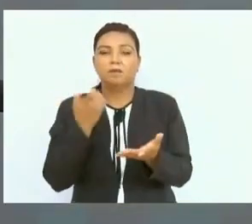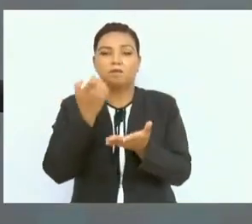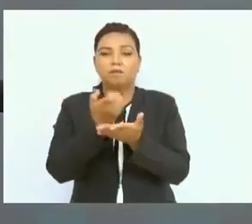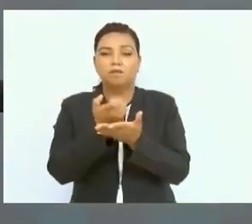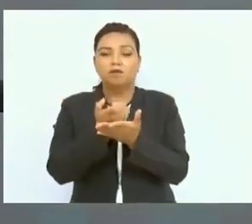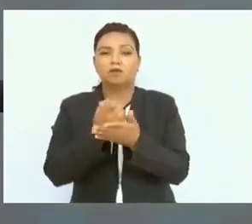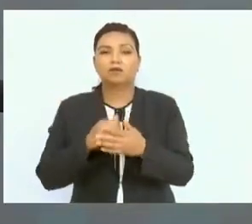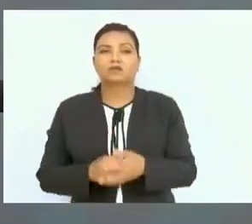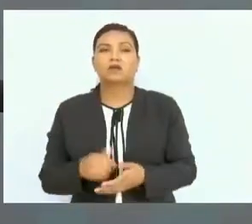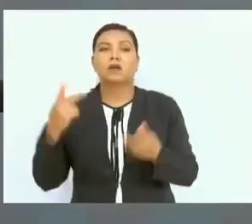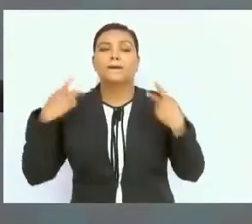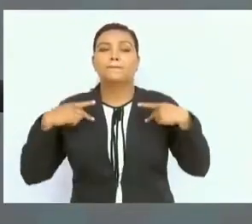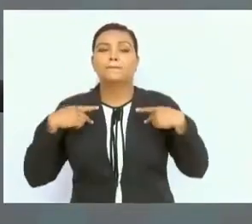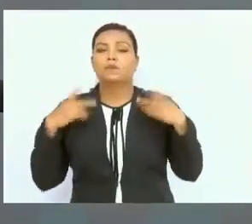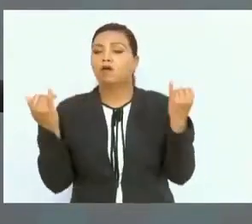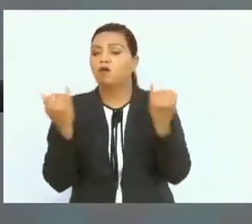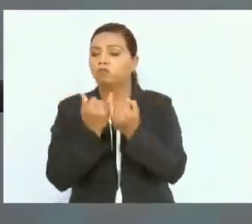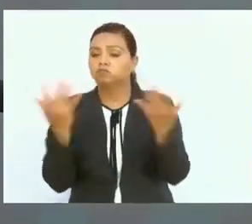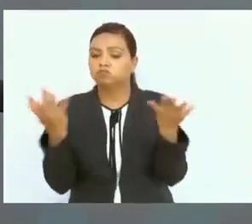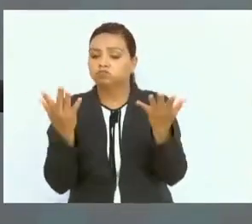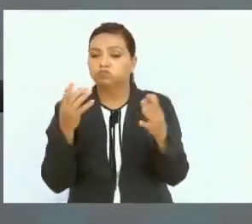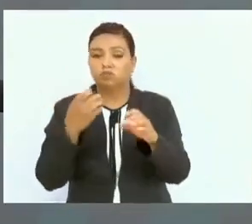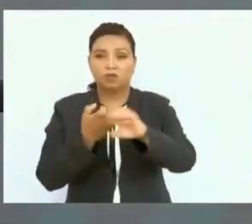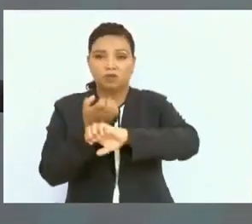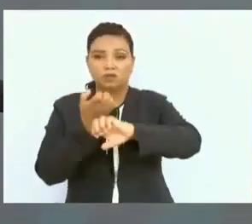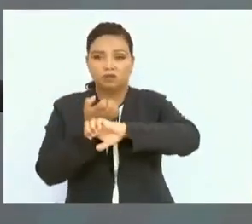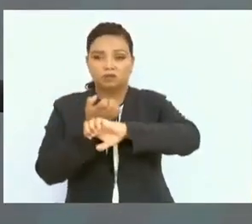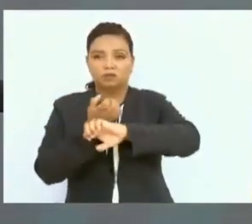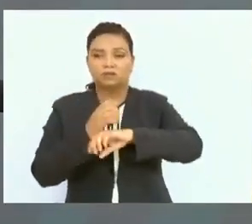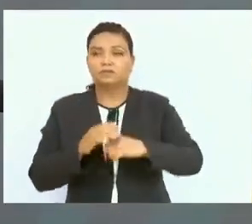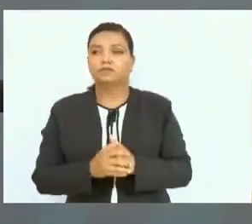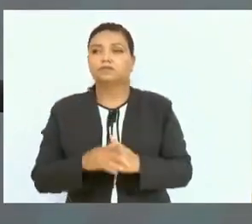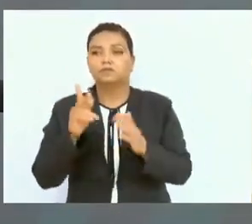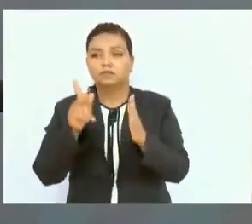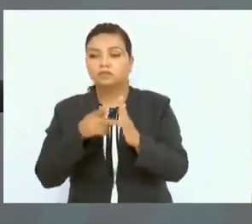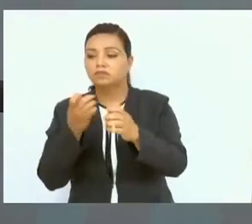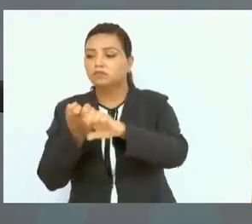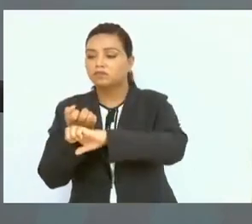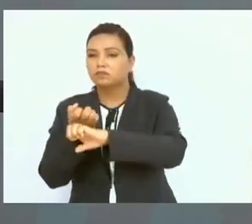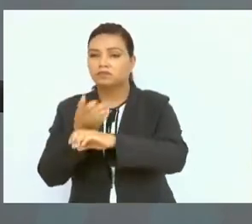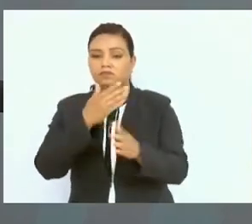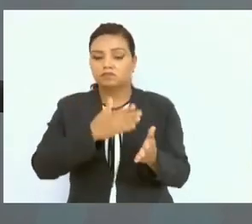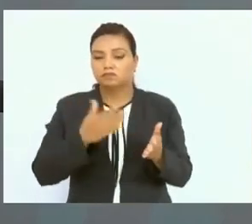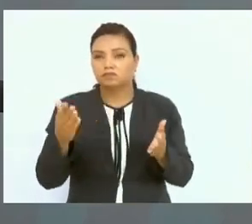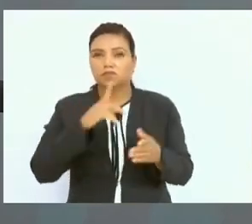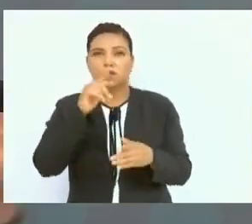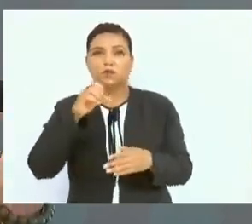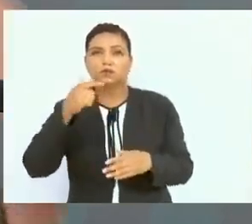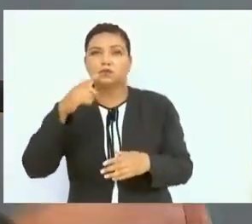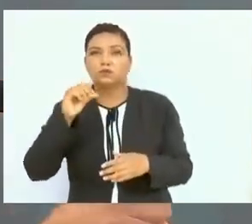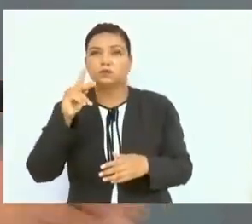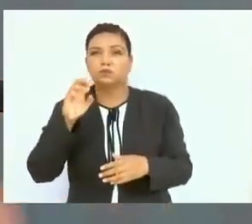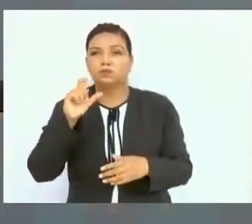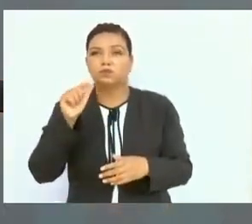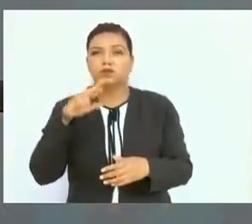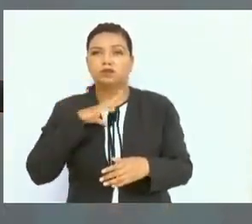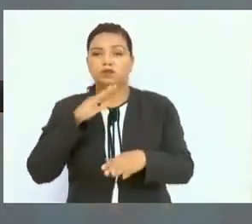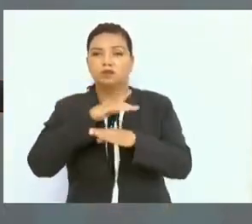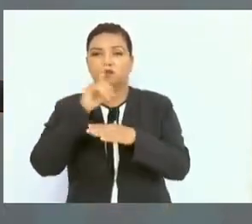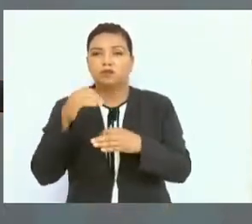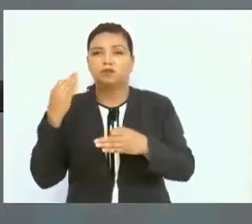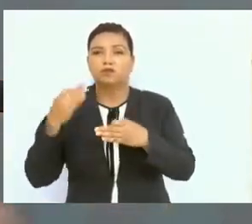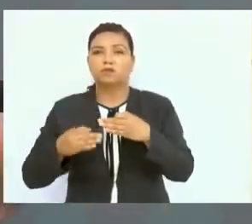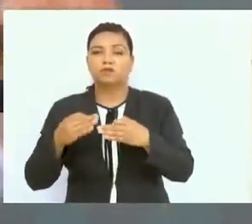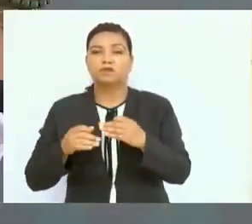para personas que hacían lo mismo en un estado y en otro. Y el Seguro Popular como un ente de financiamiento.